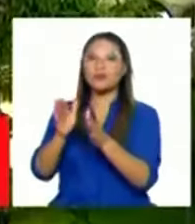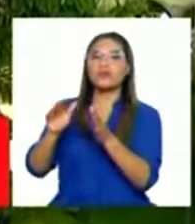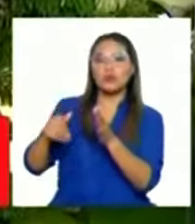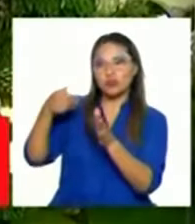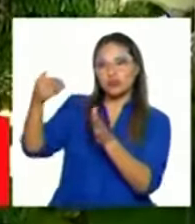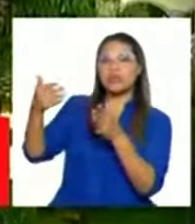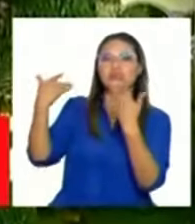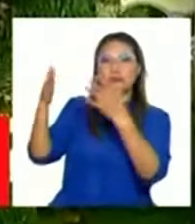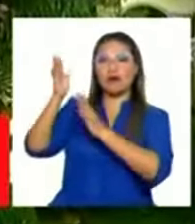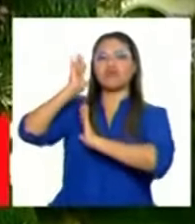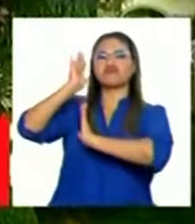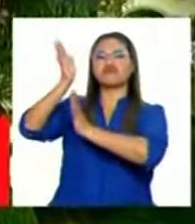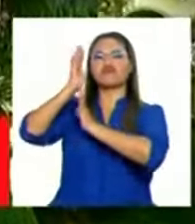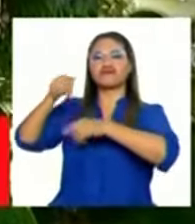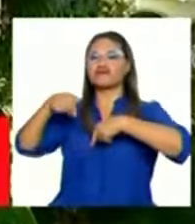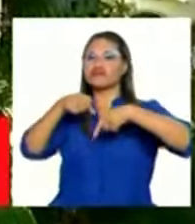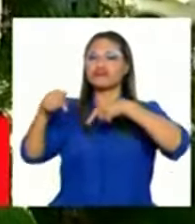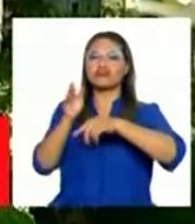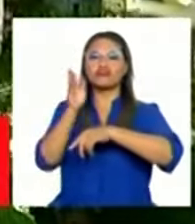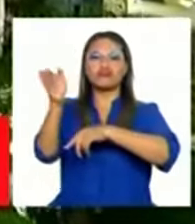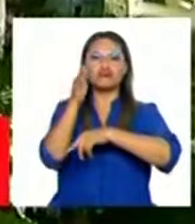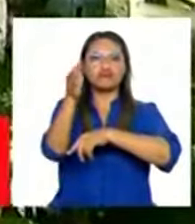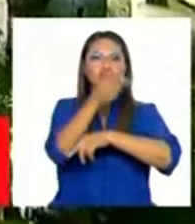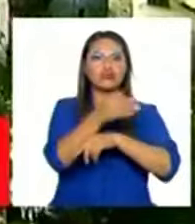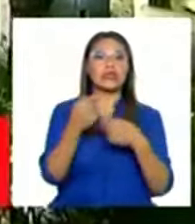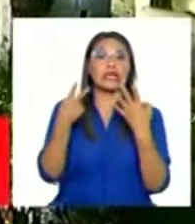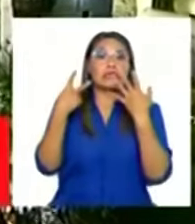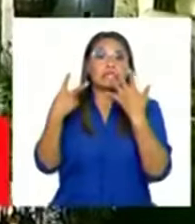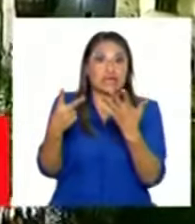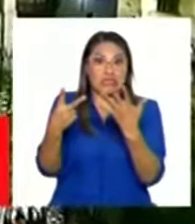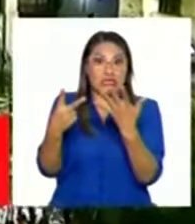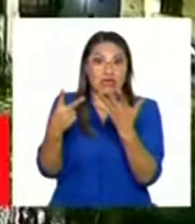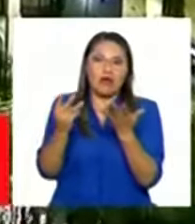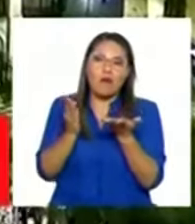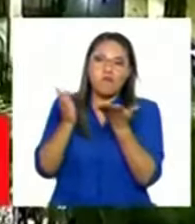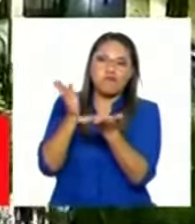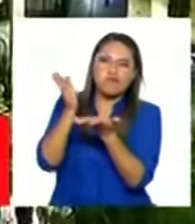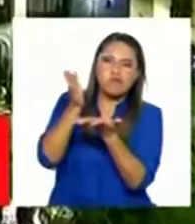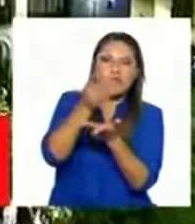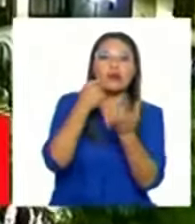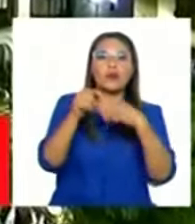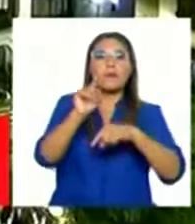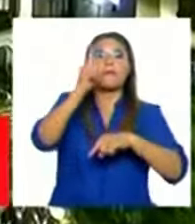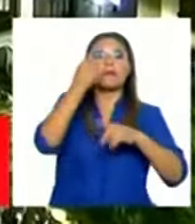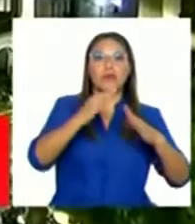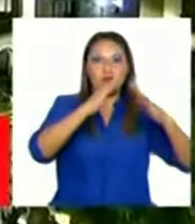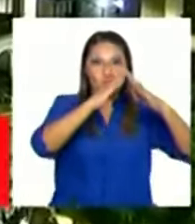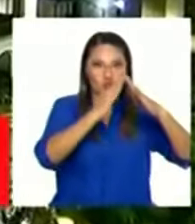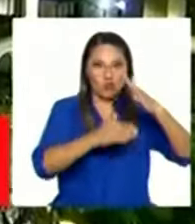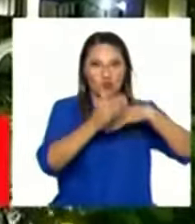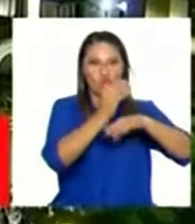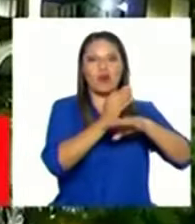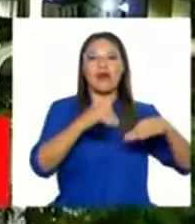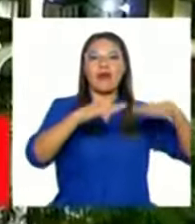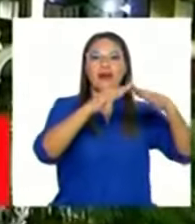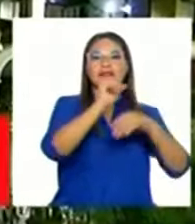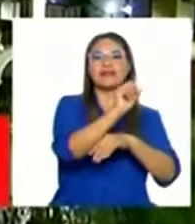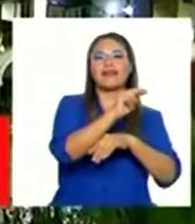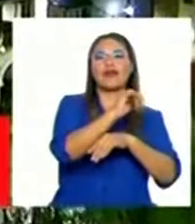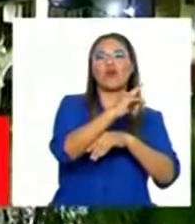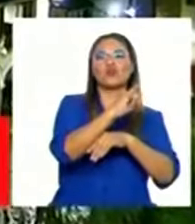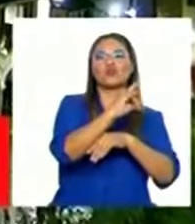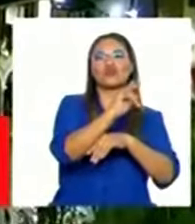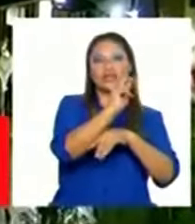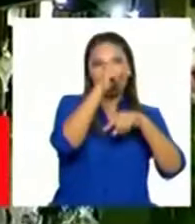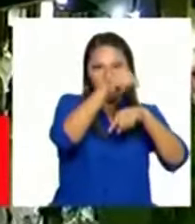ha iniciado con el recorrido de las 7 iglesias. Él inició en el templo San Agustín, en donde nosotros también estuvimos haciendo